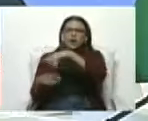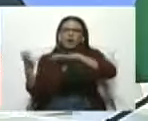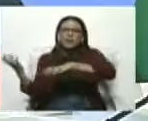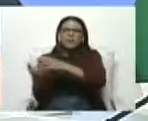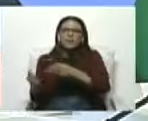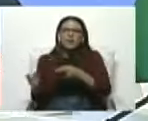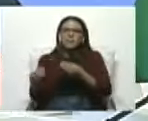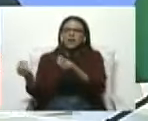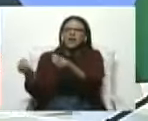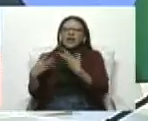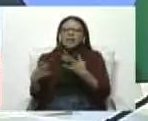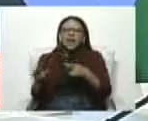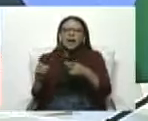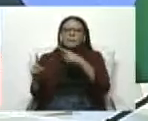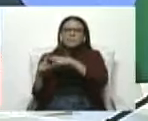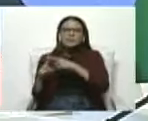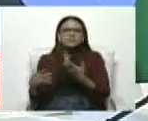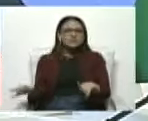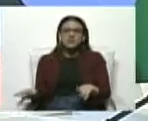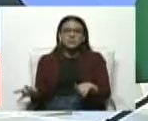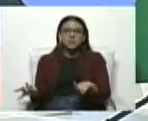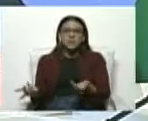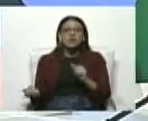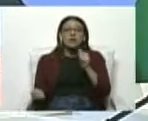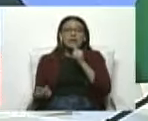una pequeña empresa, tuvo que cerrarla.